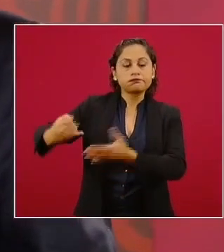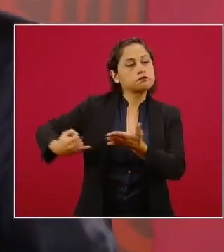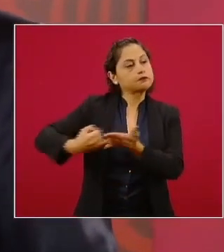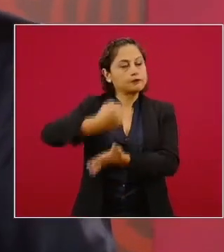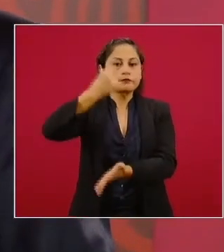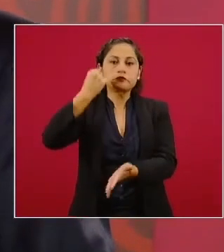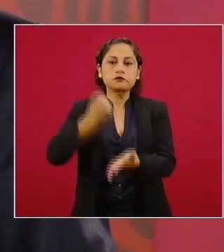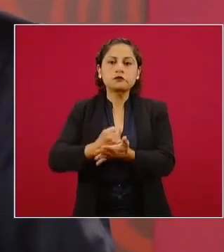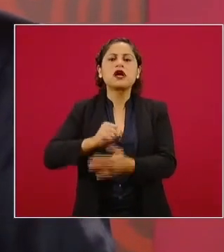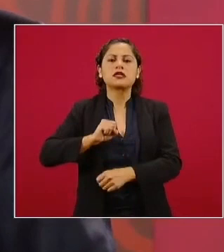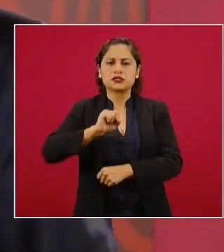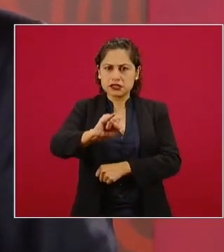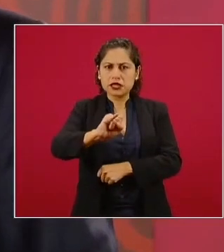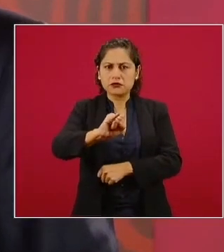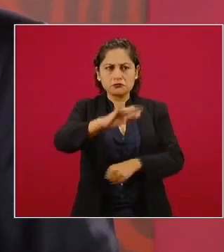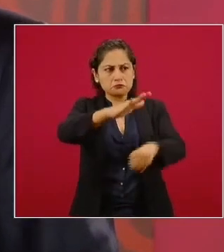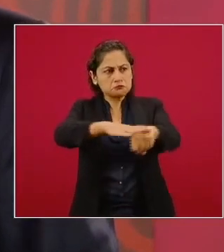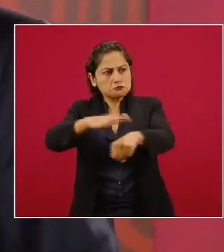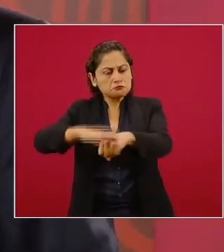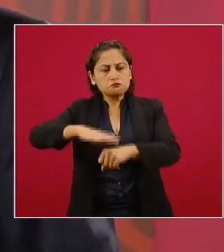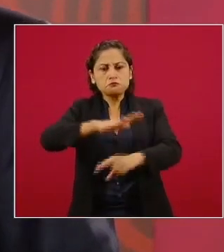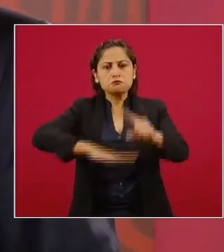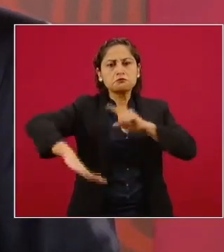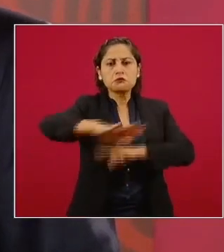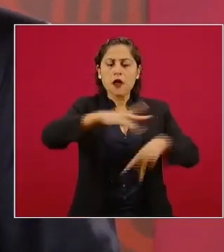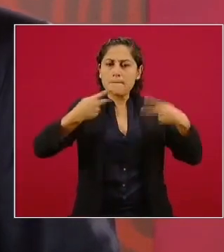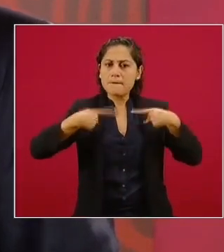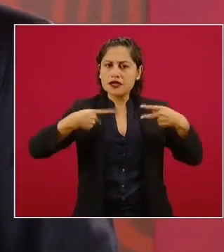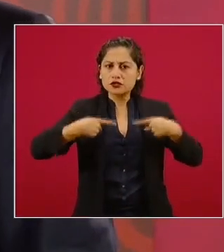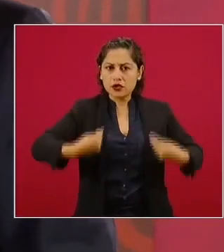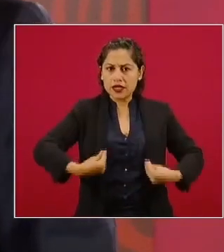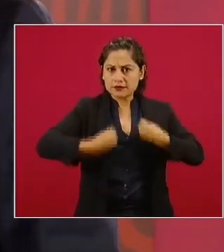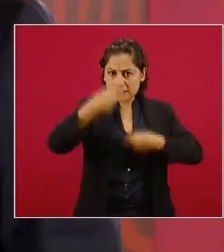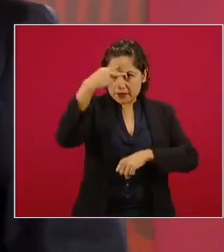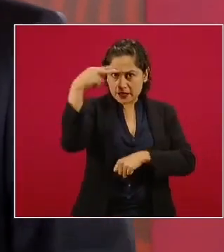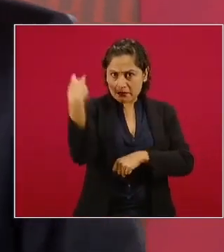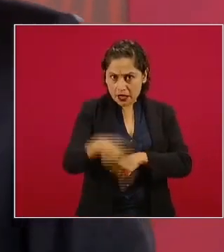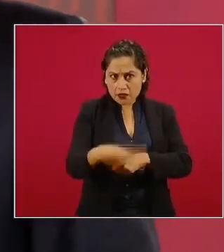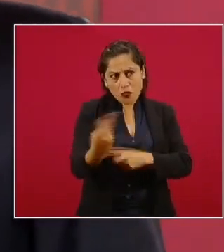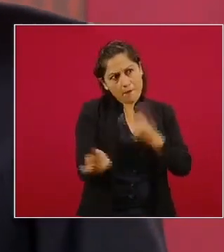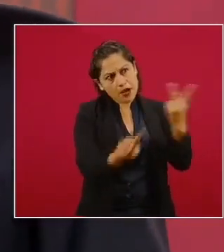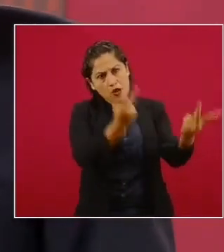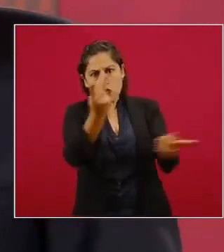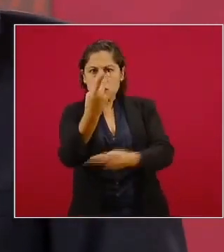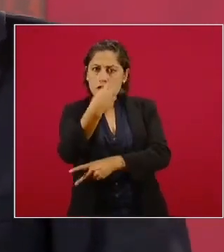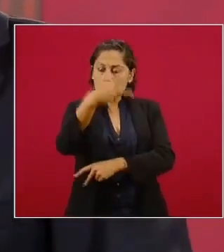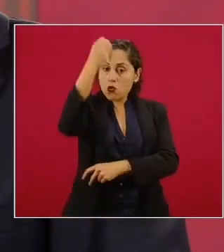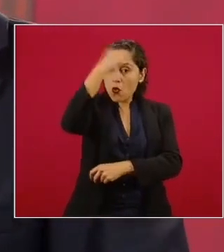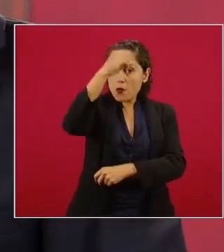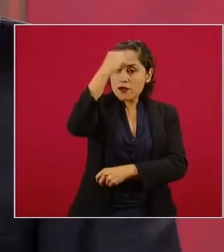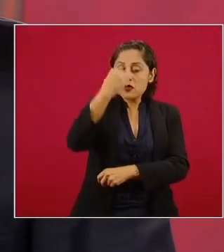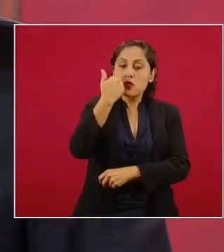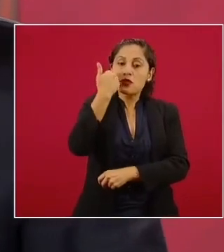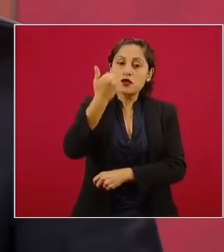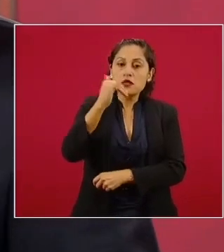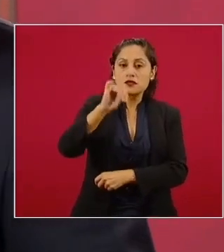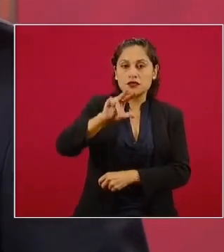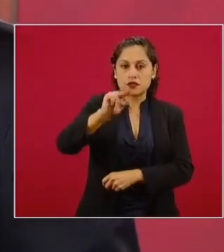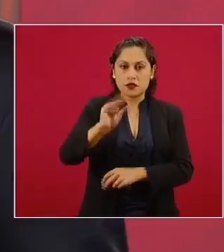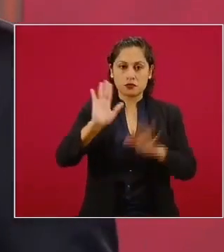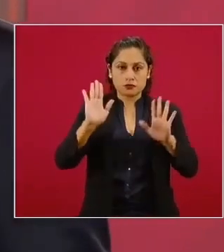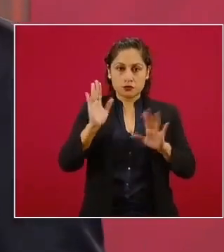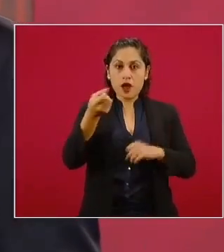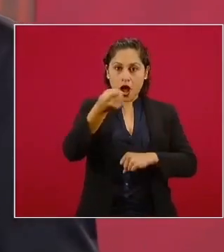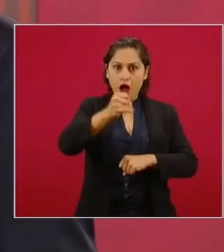que se le pregunte a los mexicanos. Esa es la esencia de la